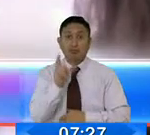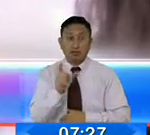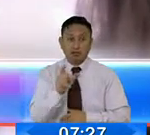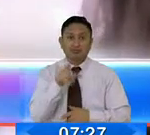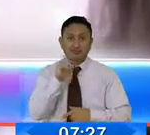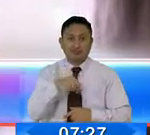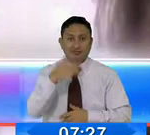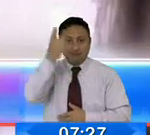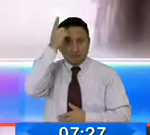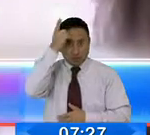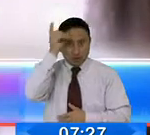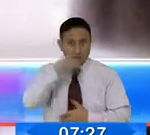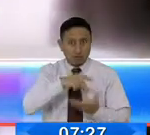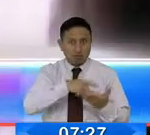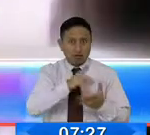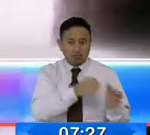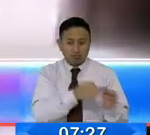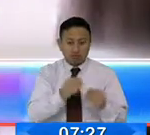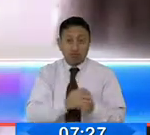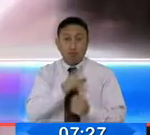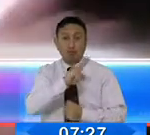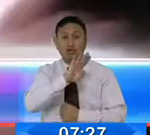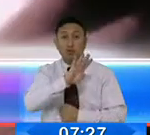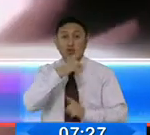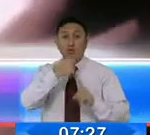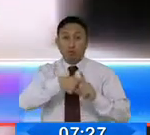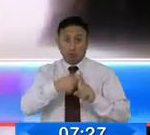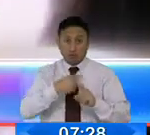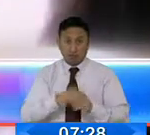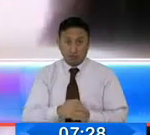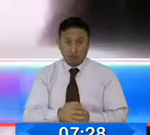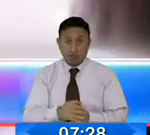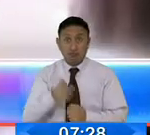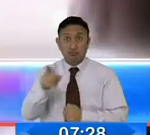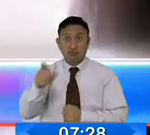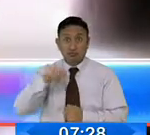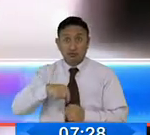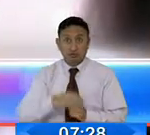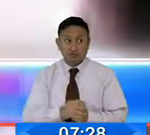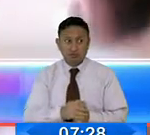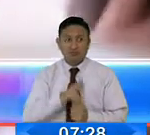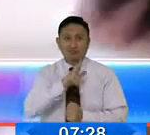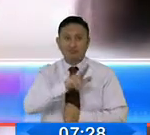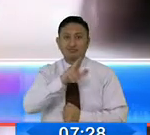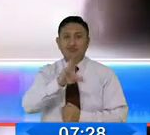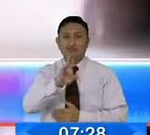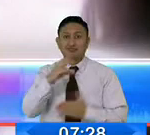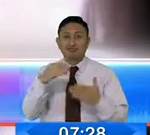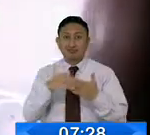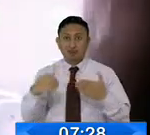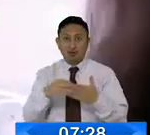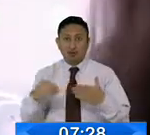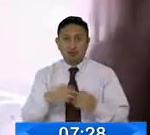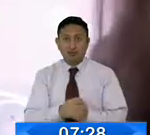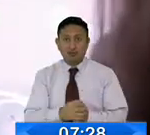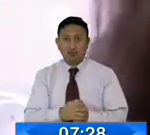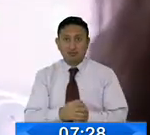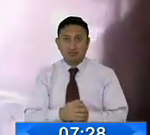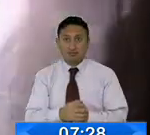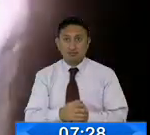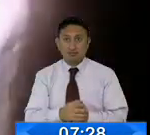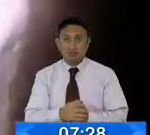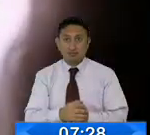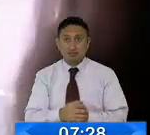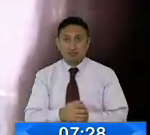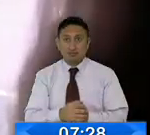crédito para poder pagar en 24 meses y que ellos me compensen como $337 en el cupo de la tarjeta. En